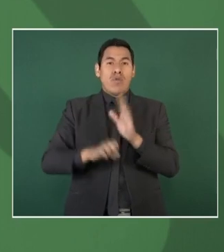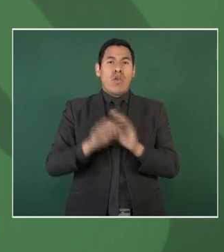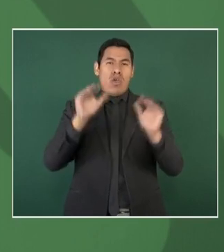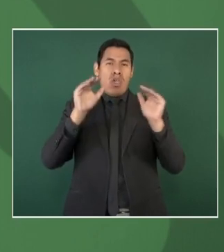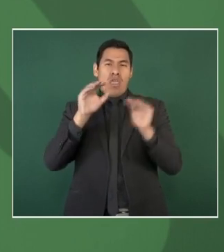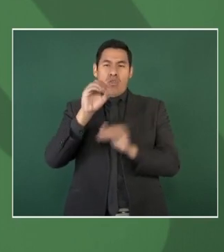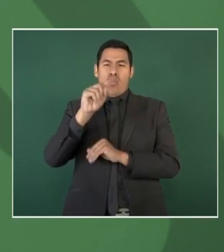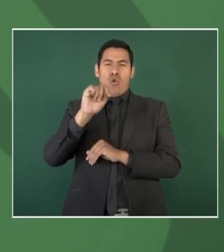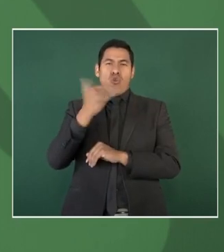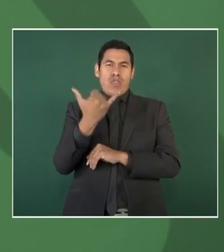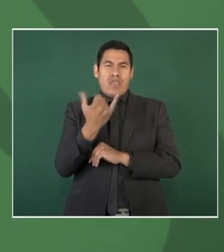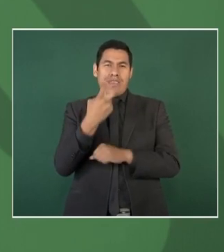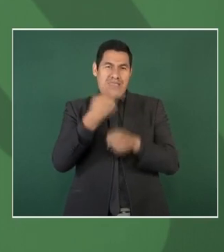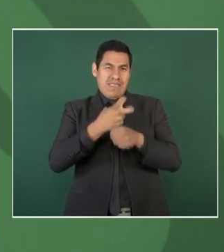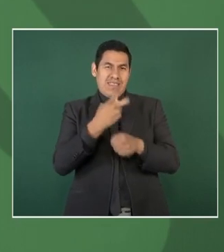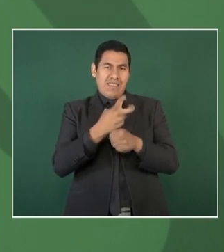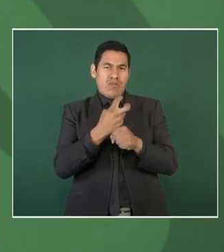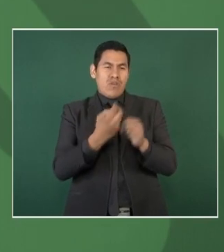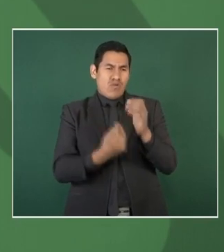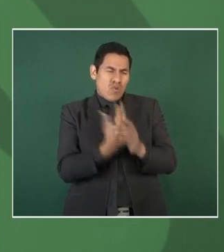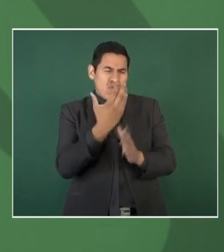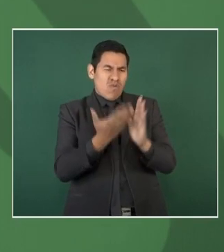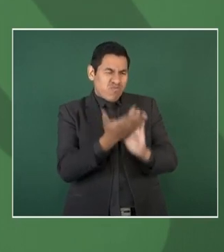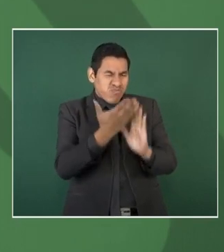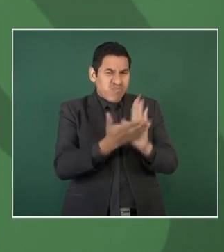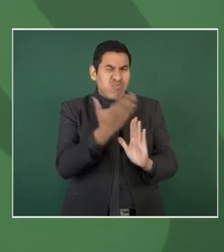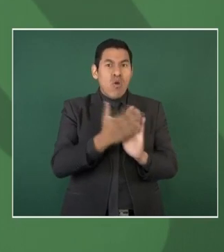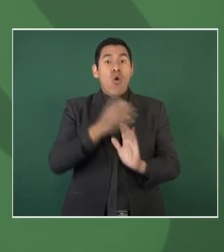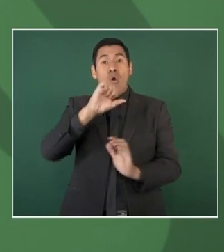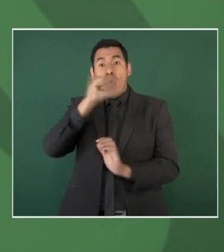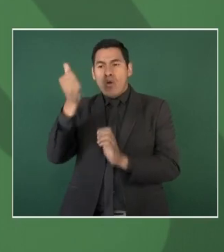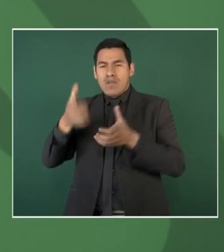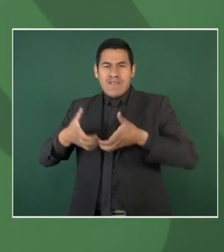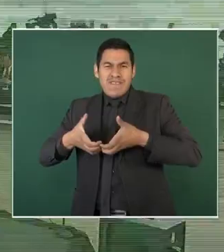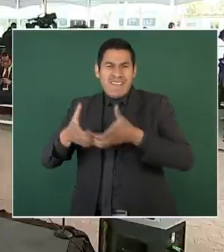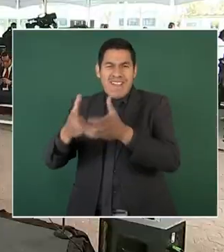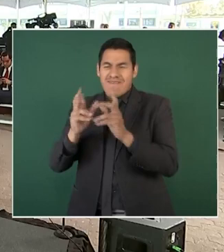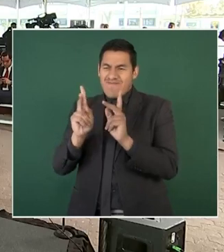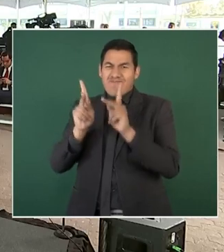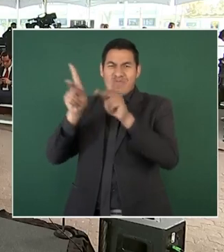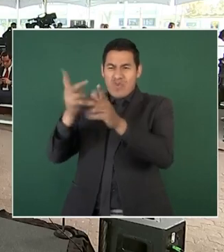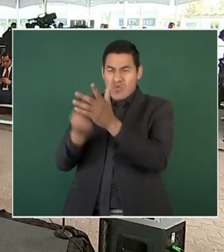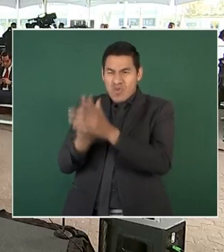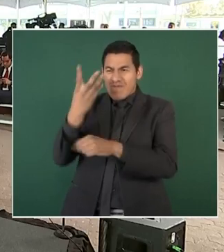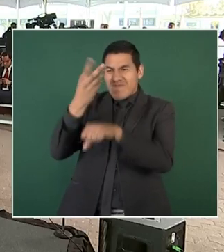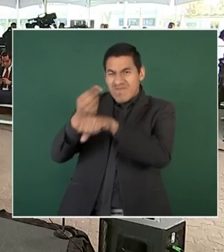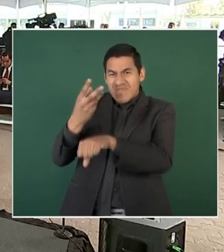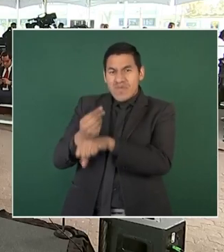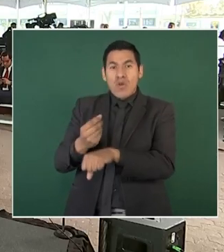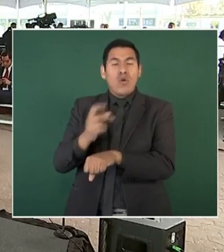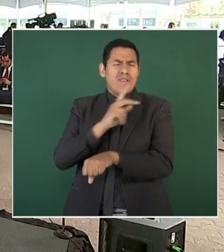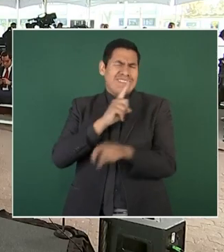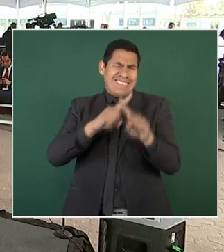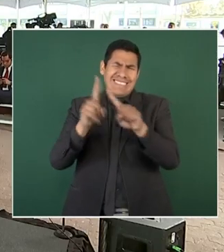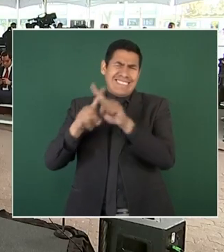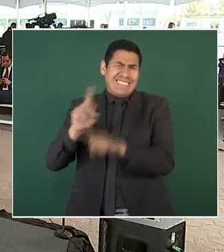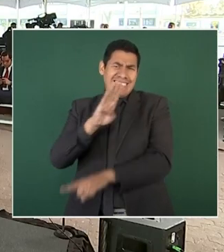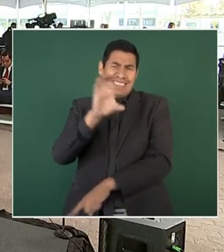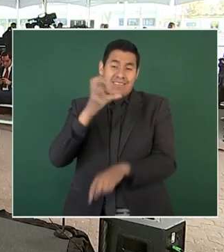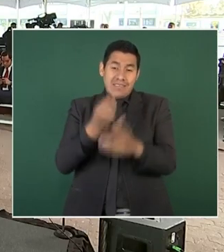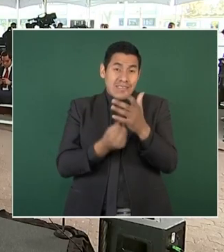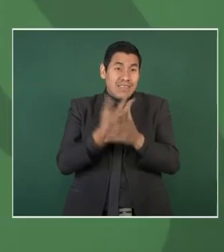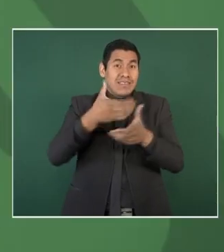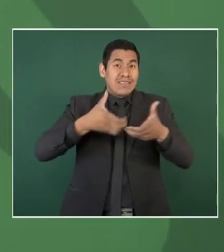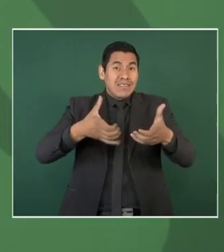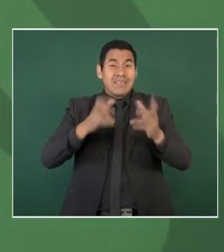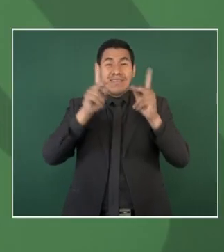el viaducto y toda la intervención en las garitas en su totalidad en Baja California. Señor presidente,